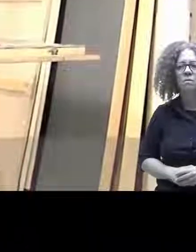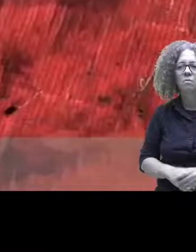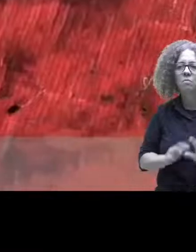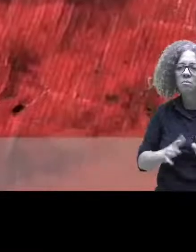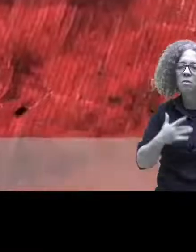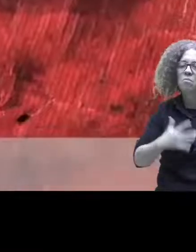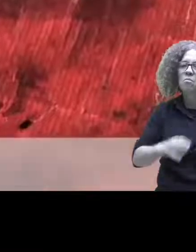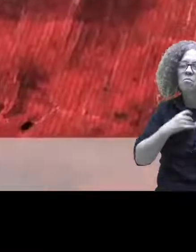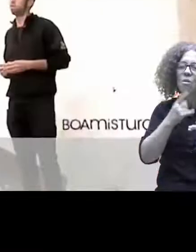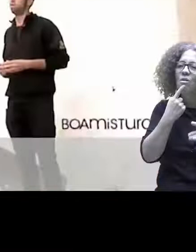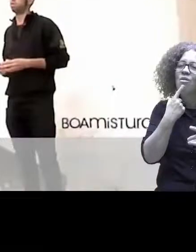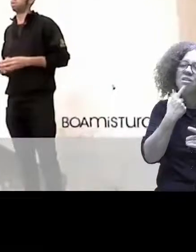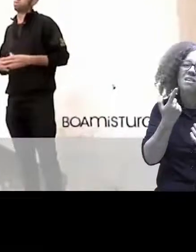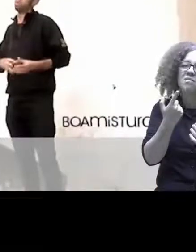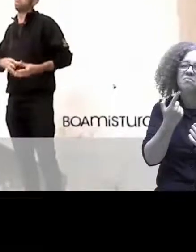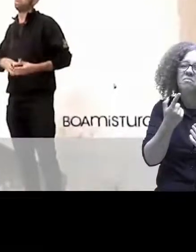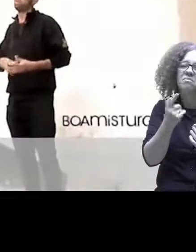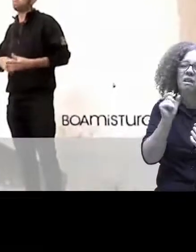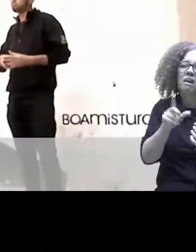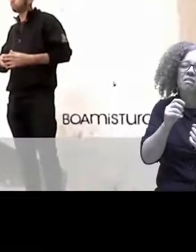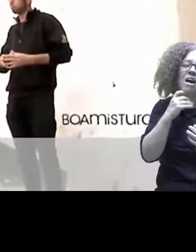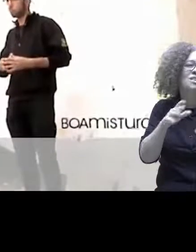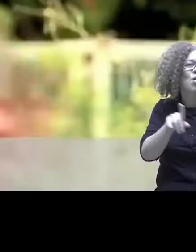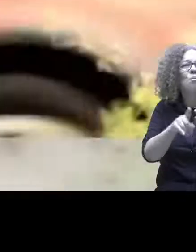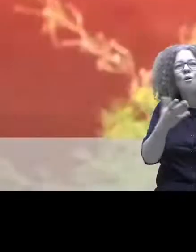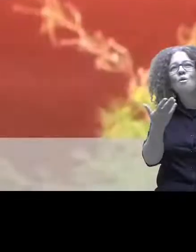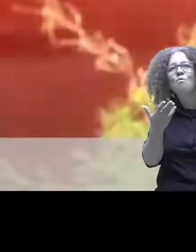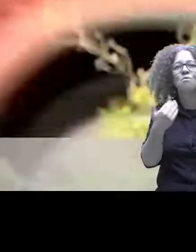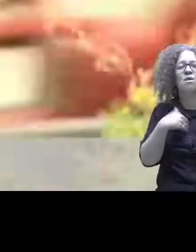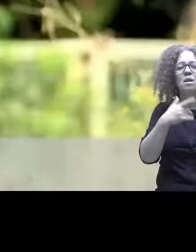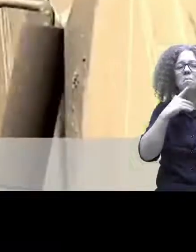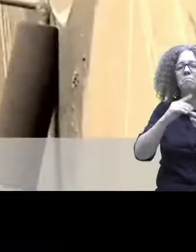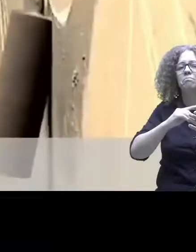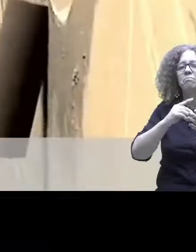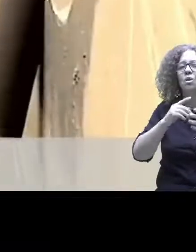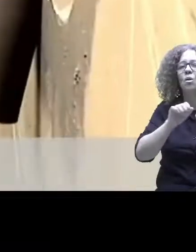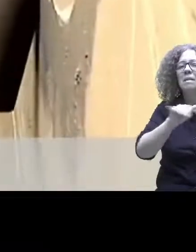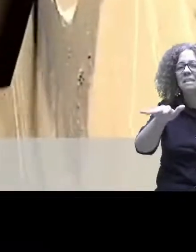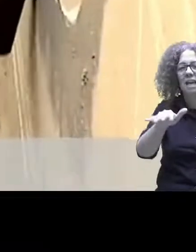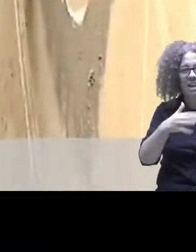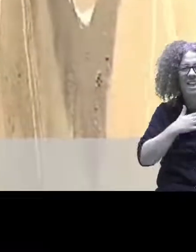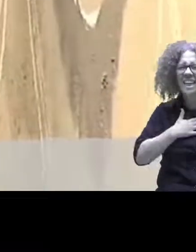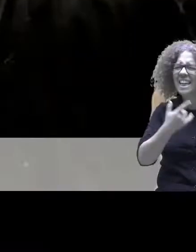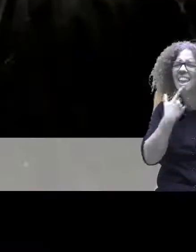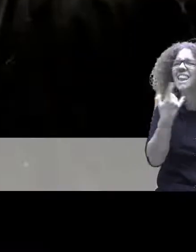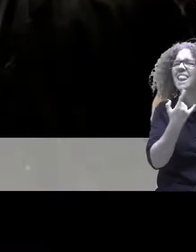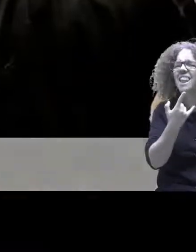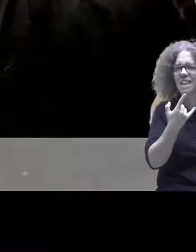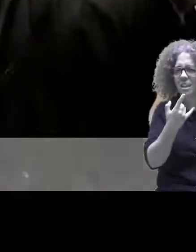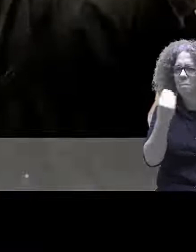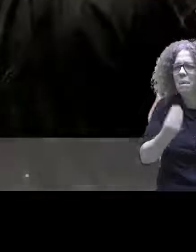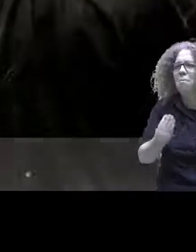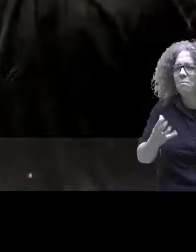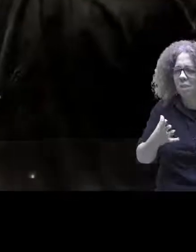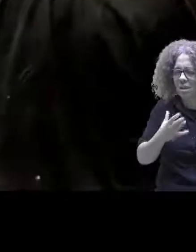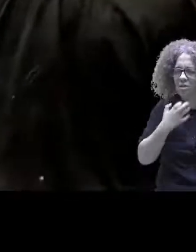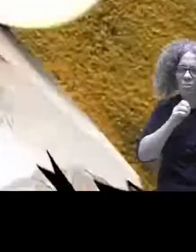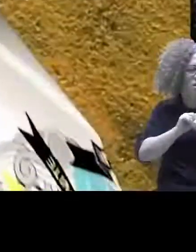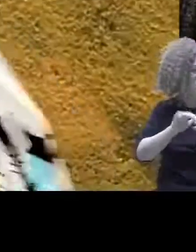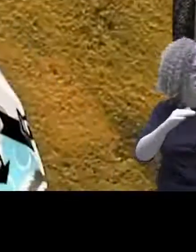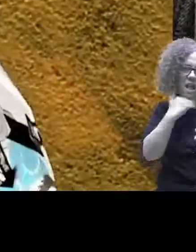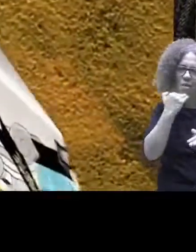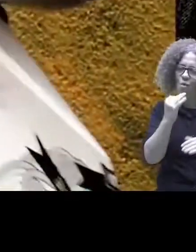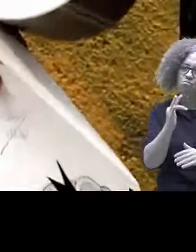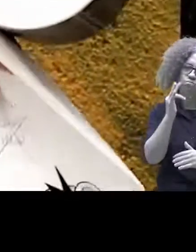Quizás siempre algo que se ha mantenido siempre es un poco el mensaje o la intención, ¿no? Que siempre transmitir algo positivo,